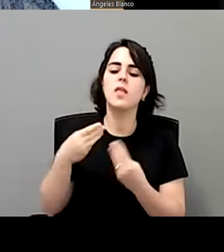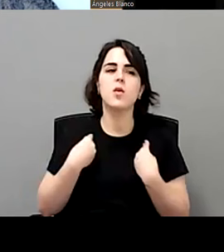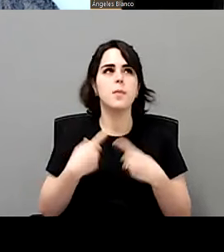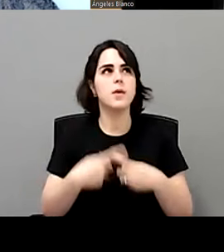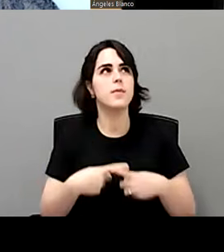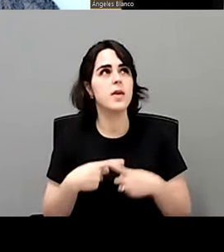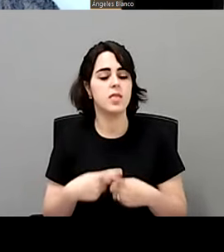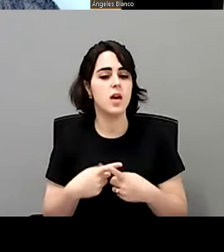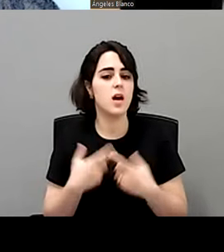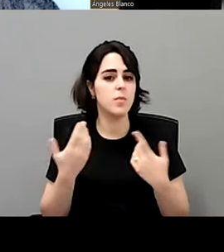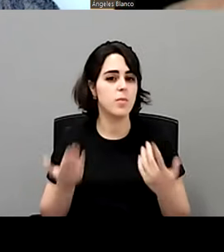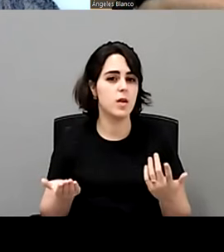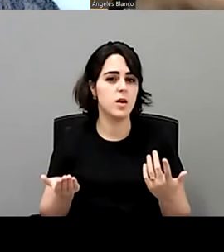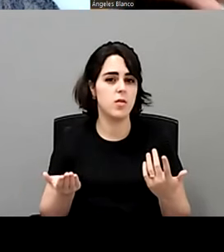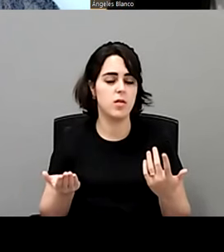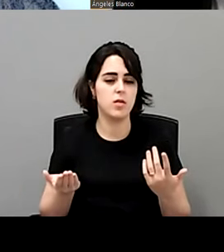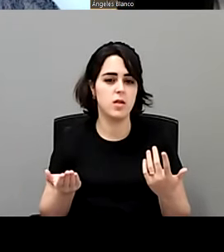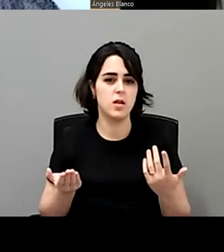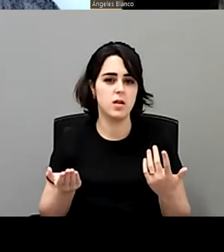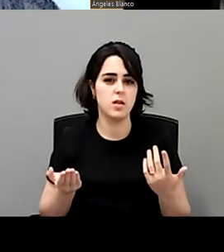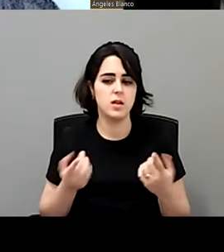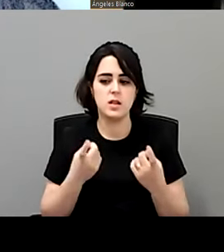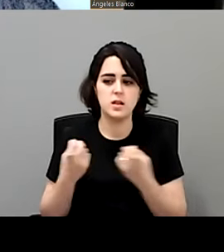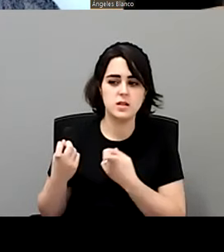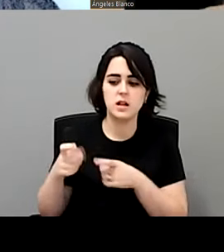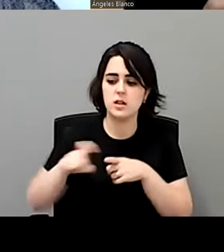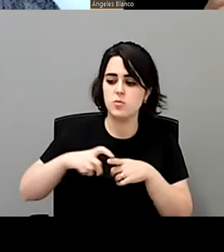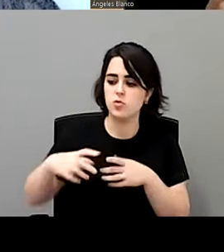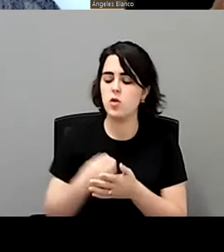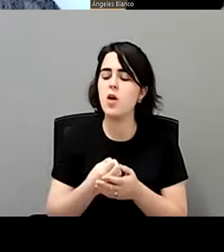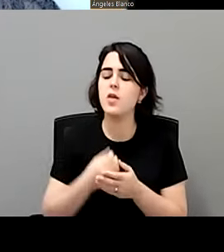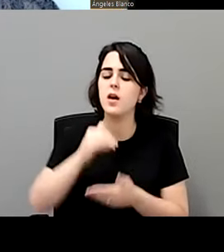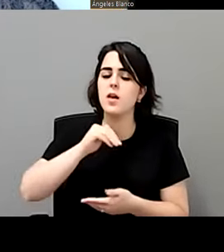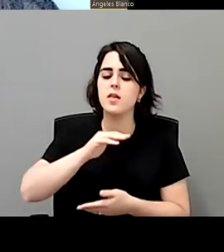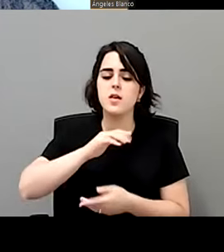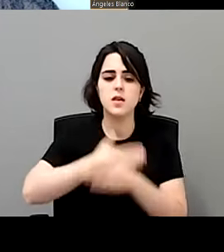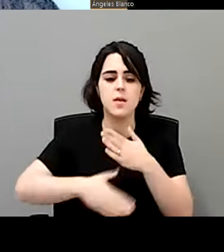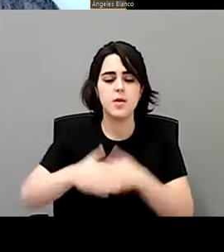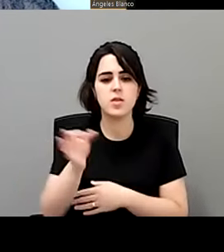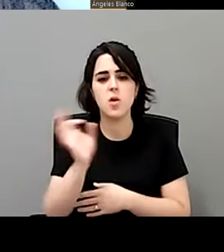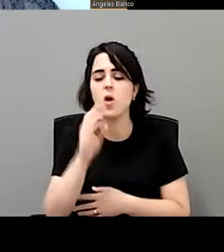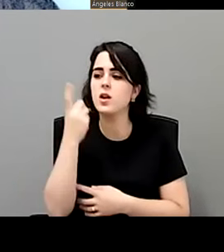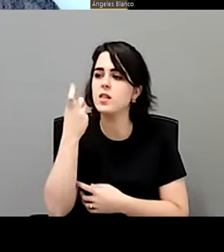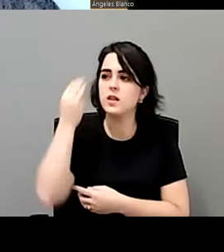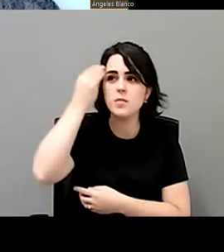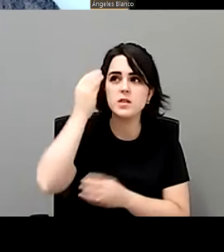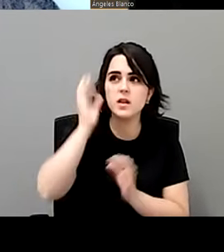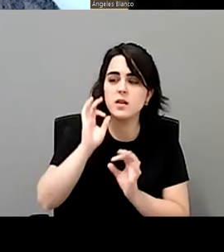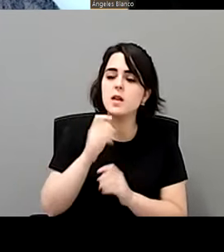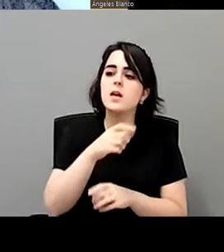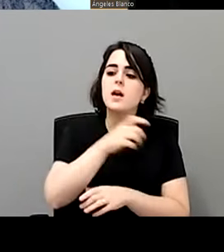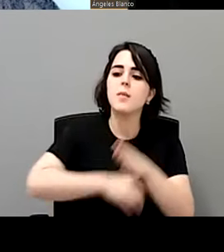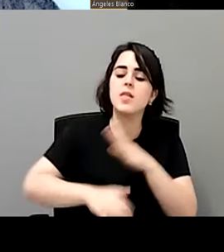caso, ¿nos vale que sea para todas las tipologías de discapacidad o tenemos que pensar en la especificidad que se